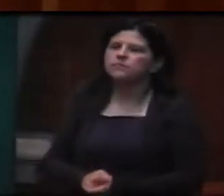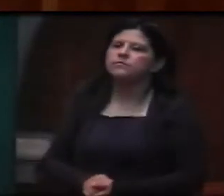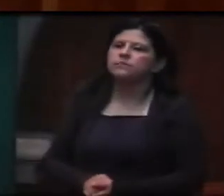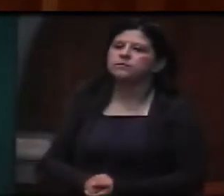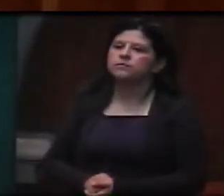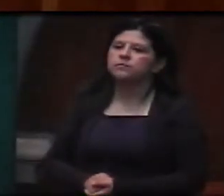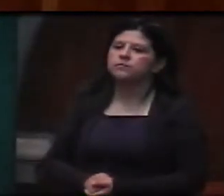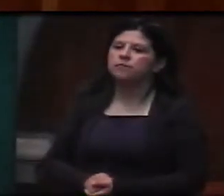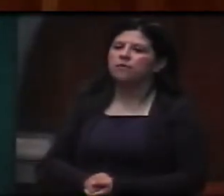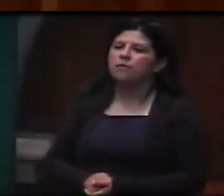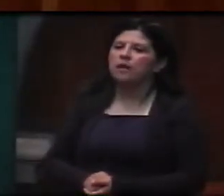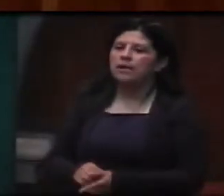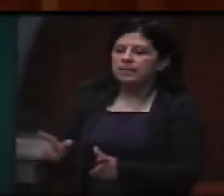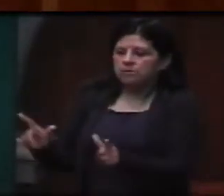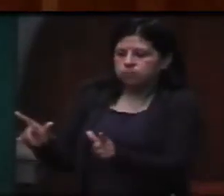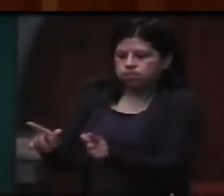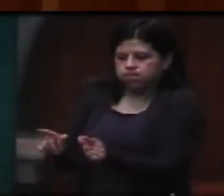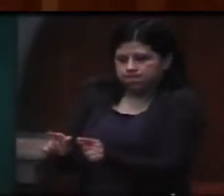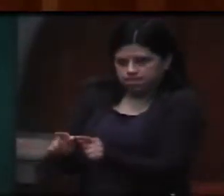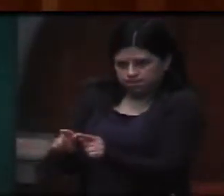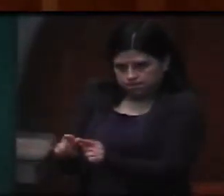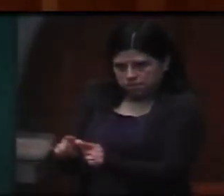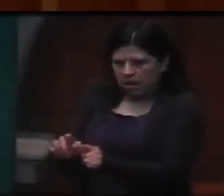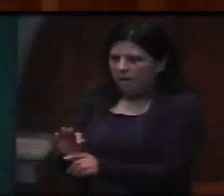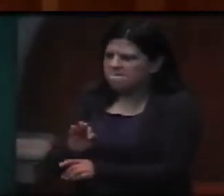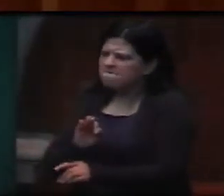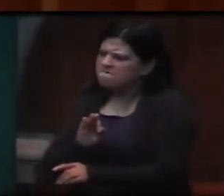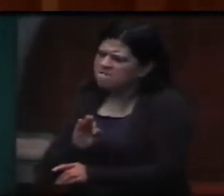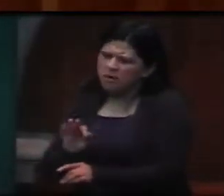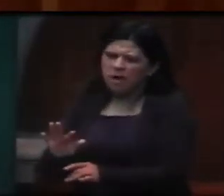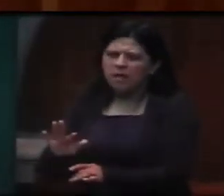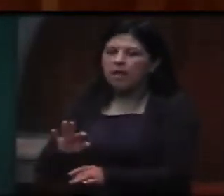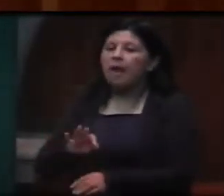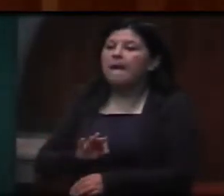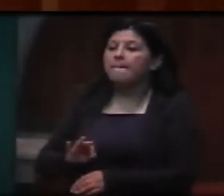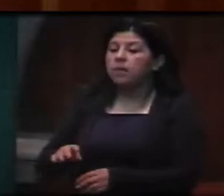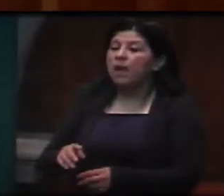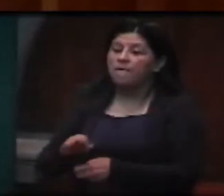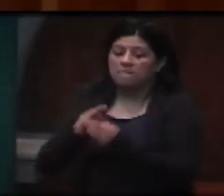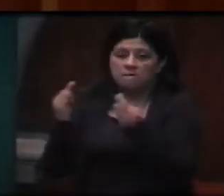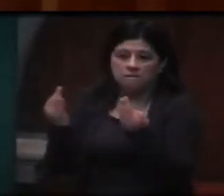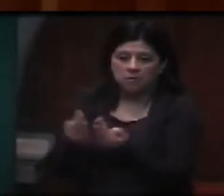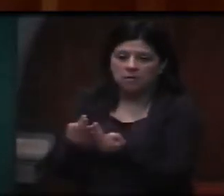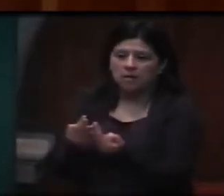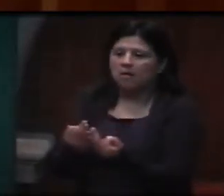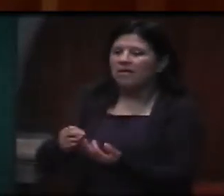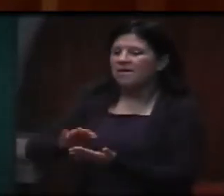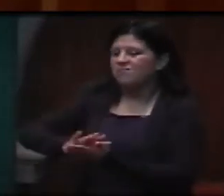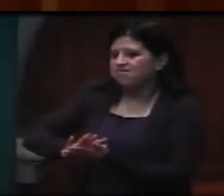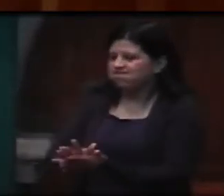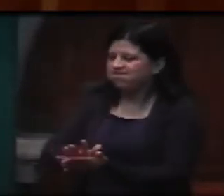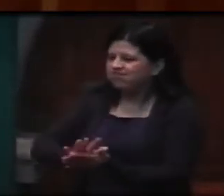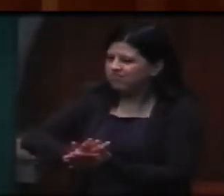reducir la desigualdad y entre los países, refiere en su objetivo